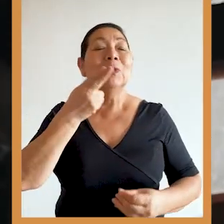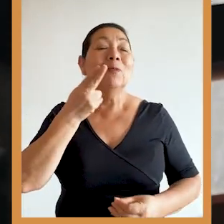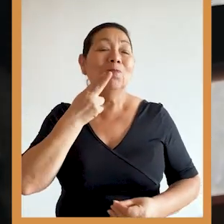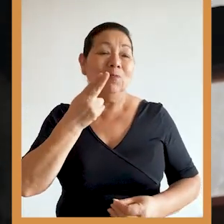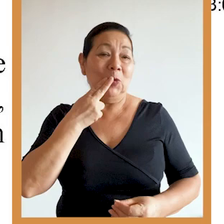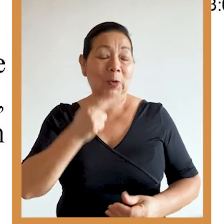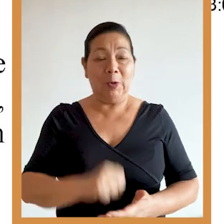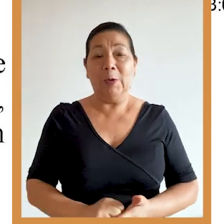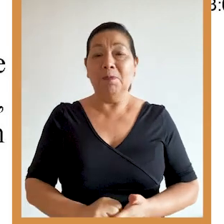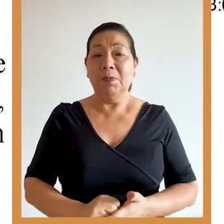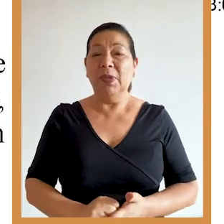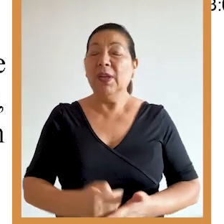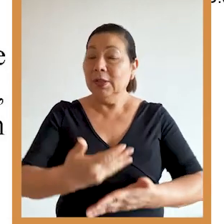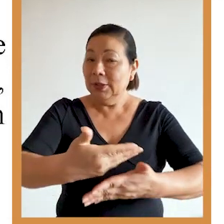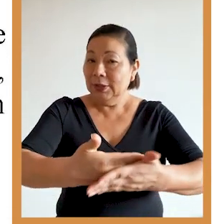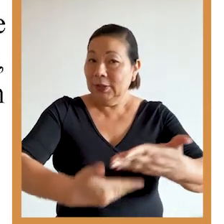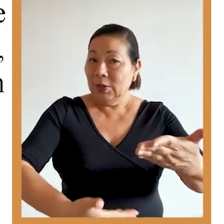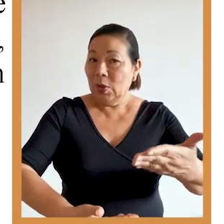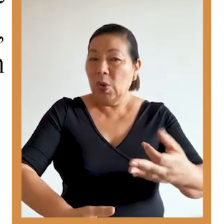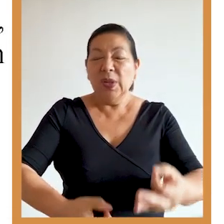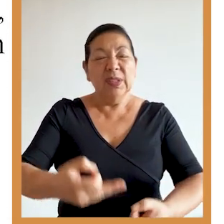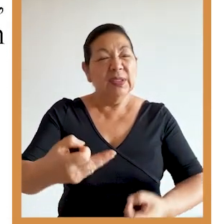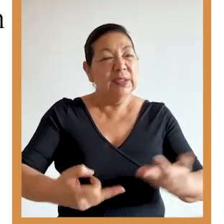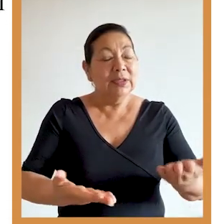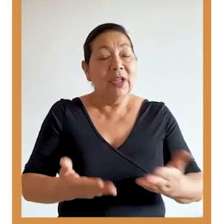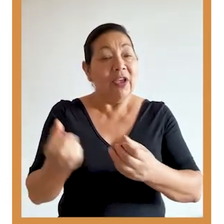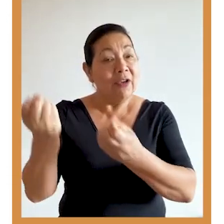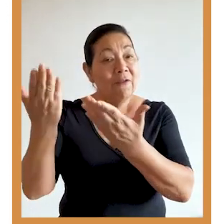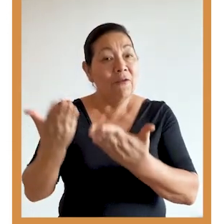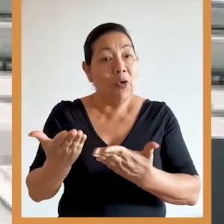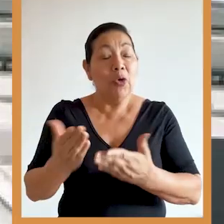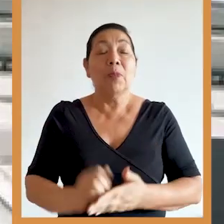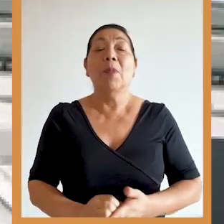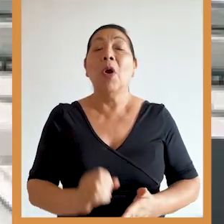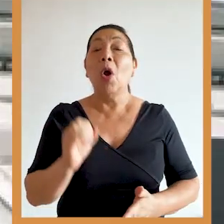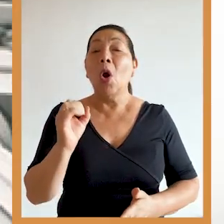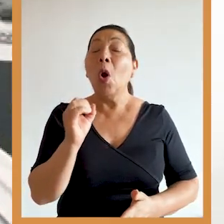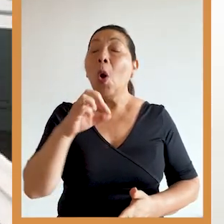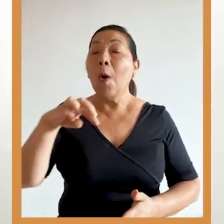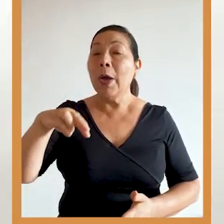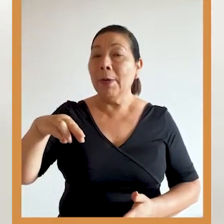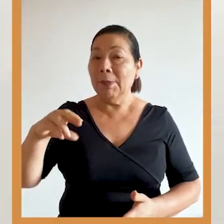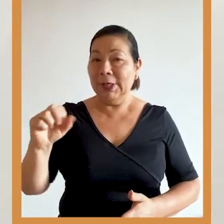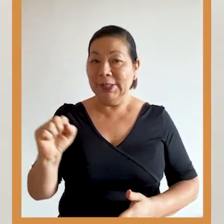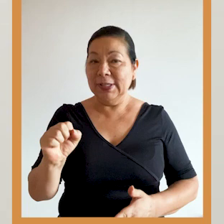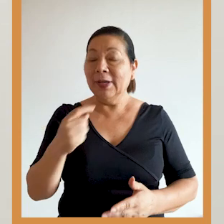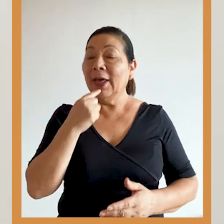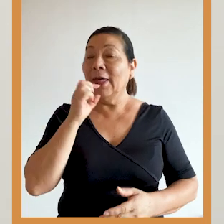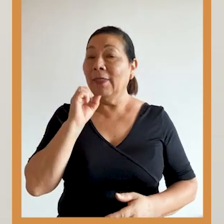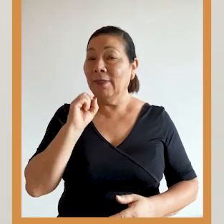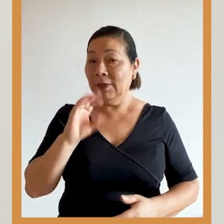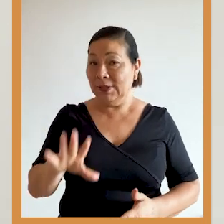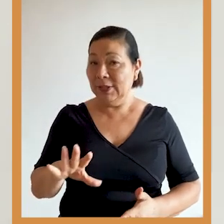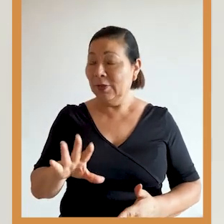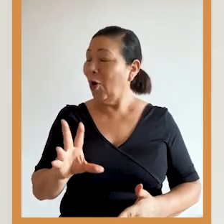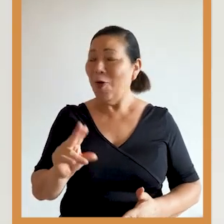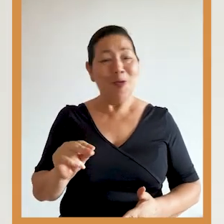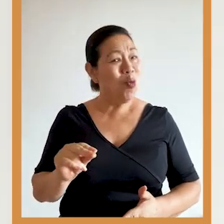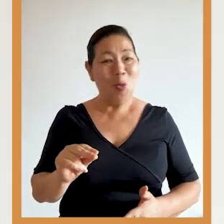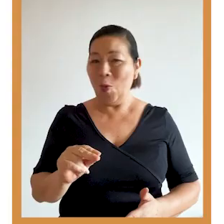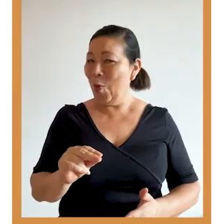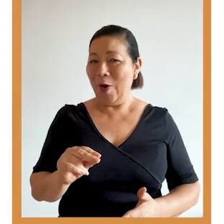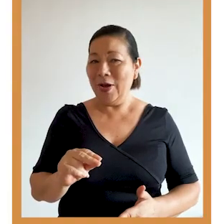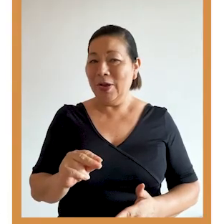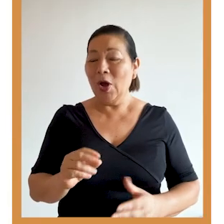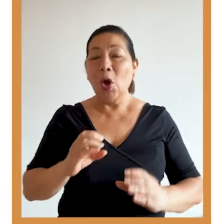humo del tabaco. En sus fundamentos, la sentencia destaca un informe de la Organización Panamericana de la Salud que indica que